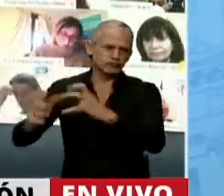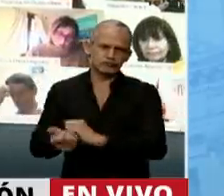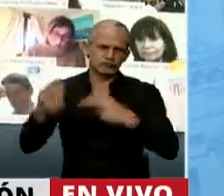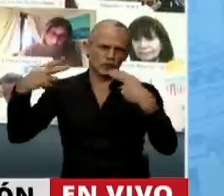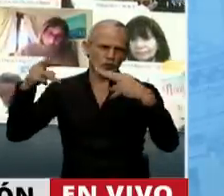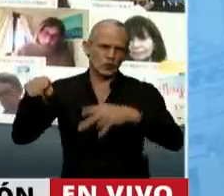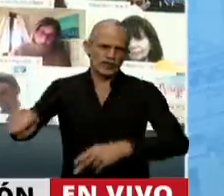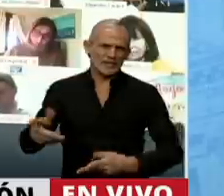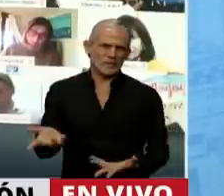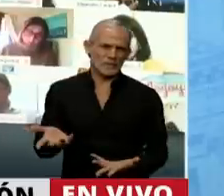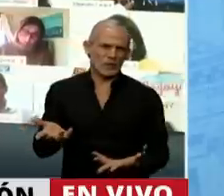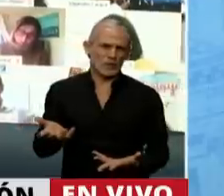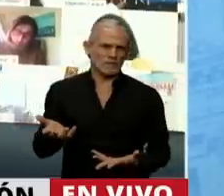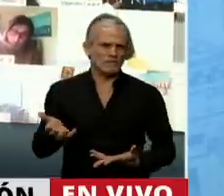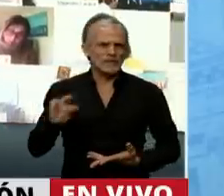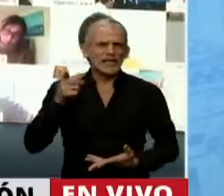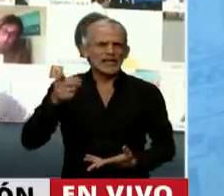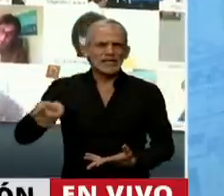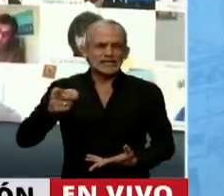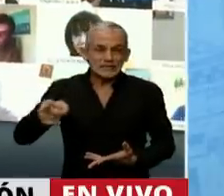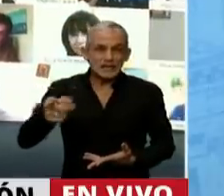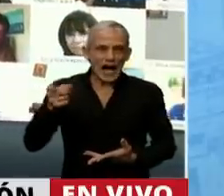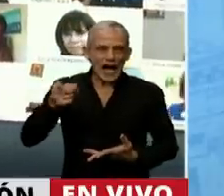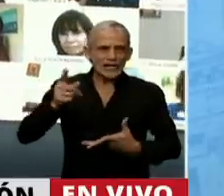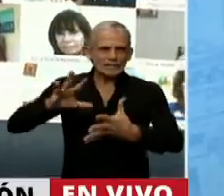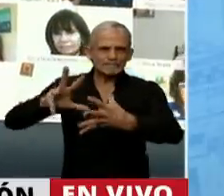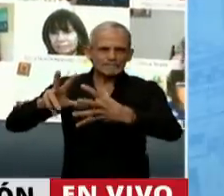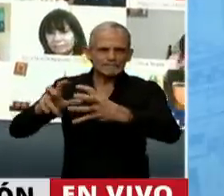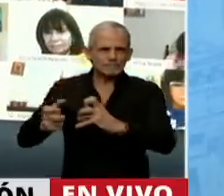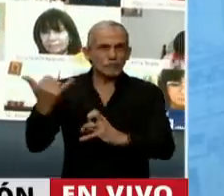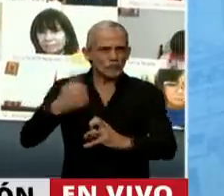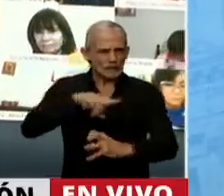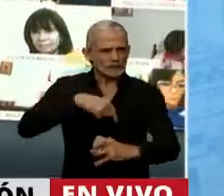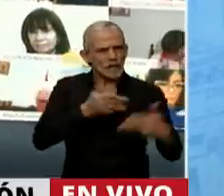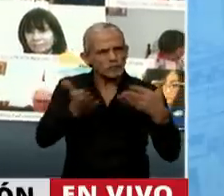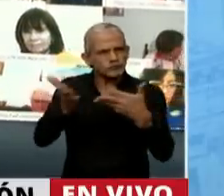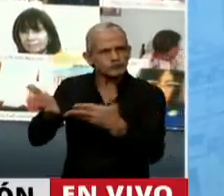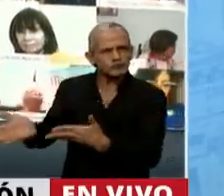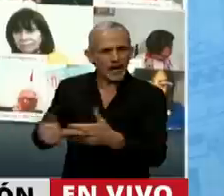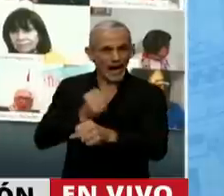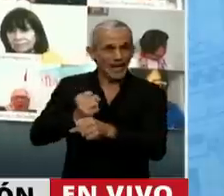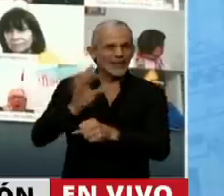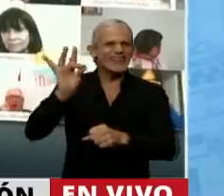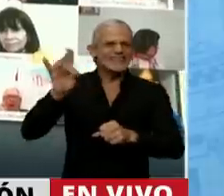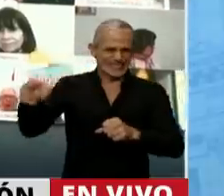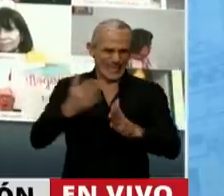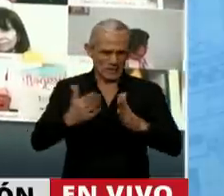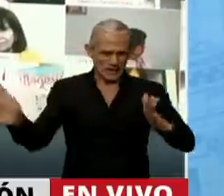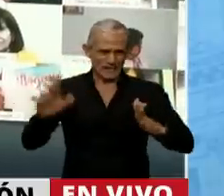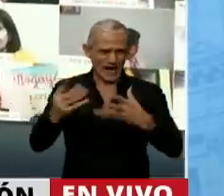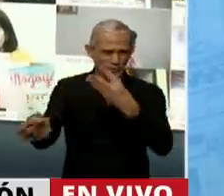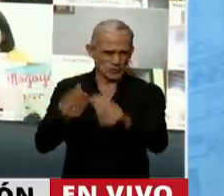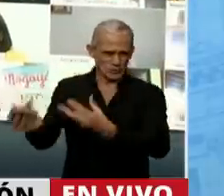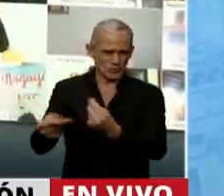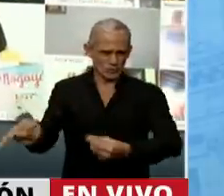producción, así lo califica como uno de los sectores críticos que van a seguir con asistencia hasta diciembre. También existe